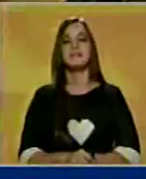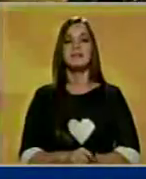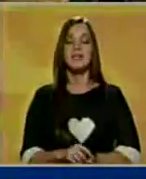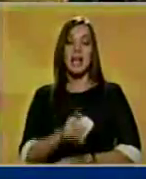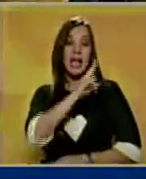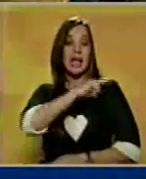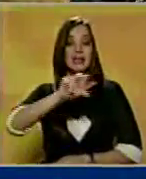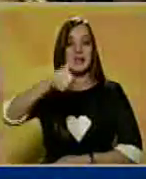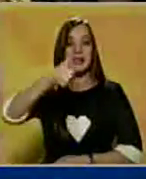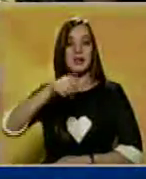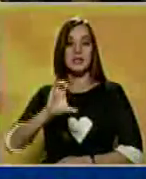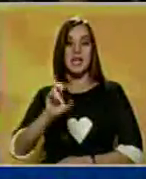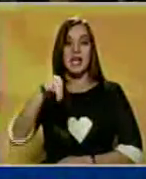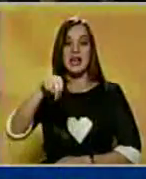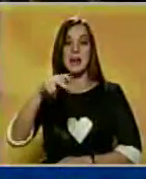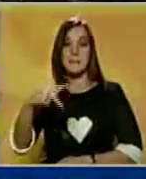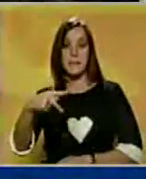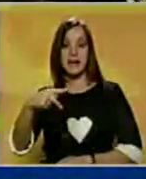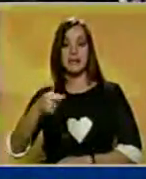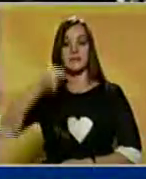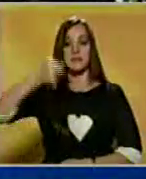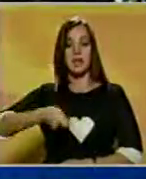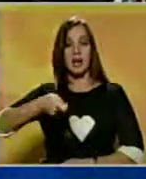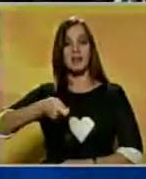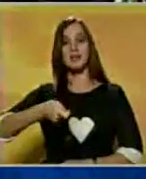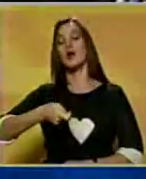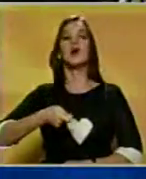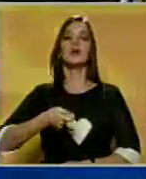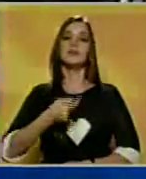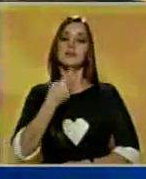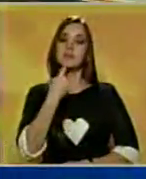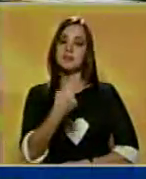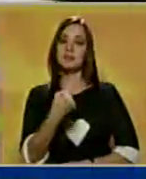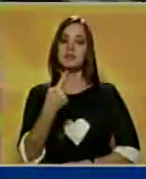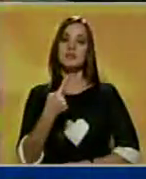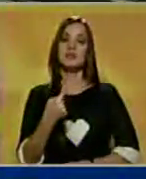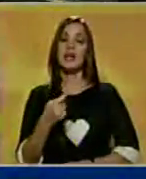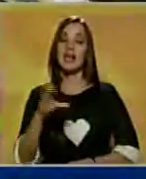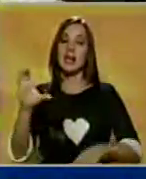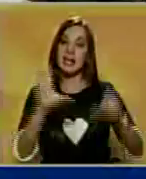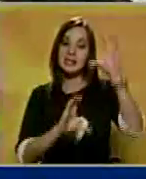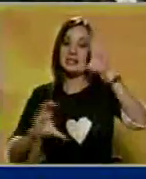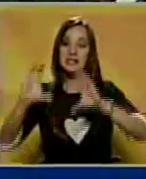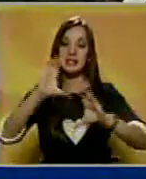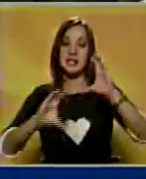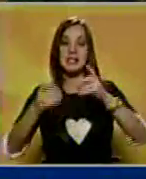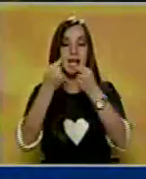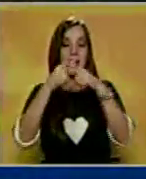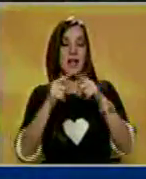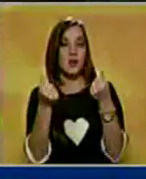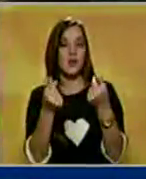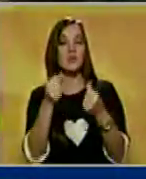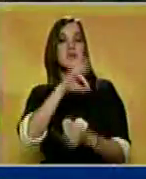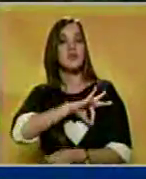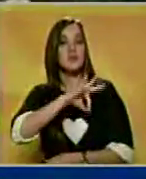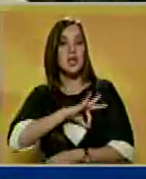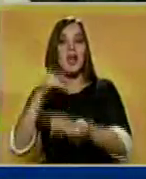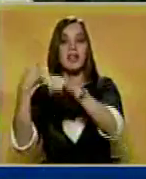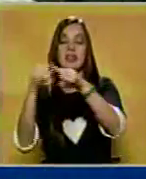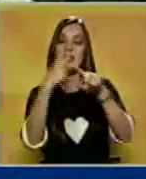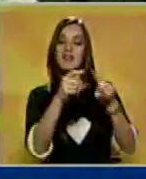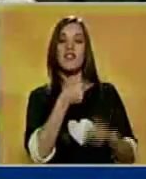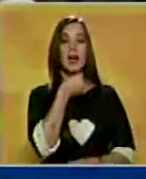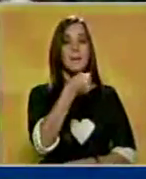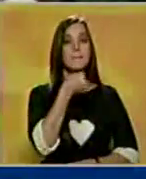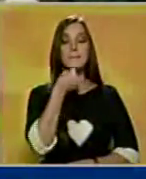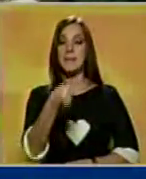del CNP, el decano de la Facultad de Ciencias Económicas y Sociales de la Universidad Arturo Michelena, además de varios periodistas de